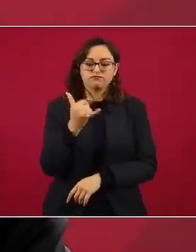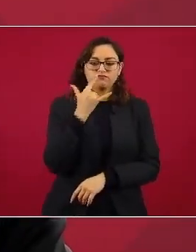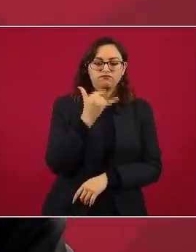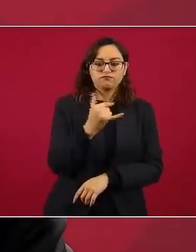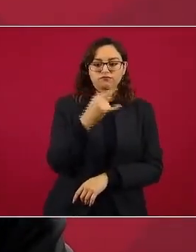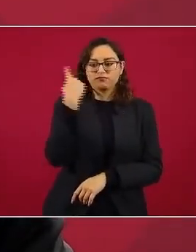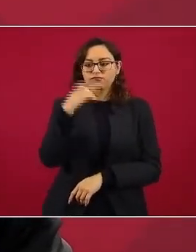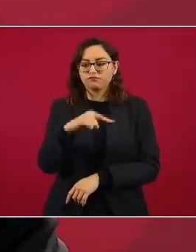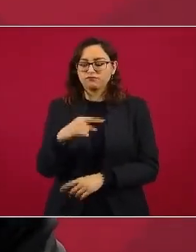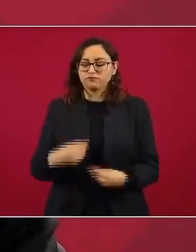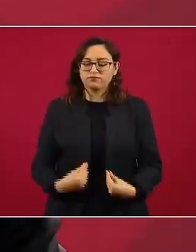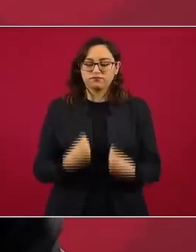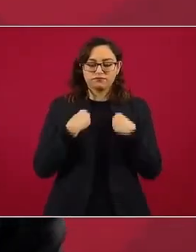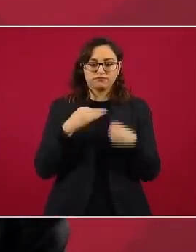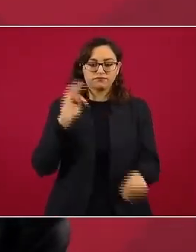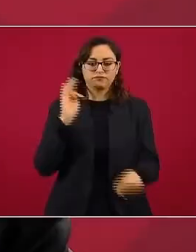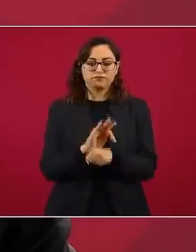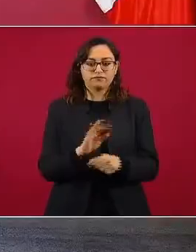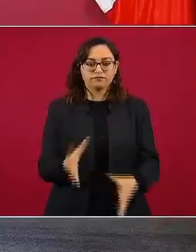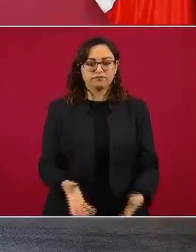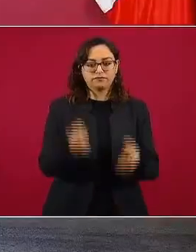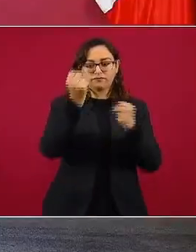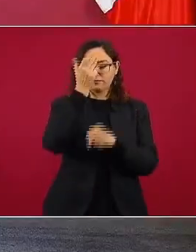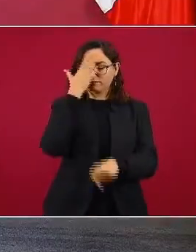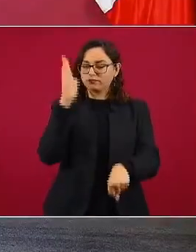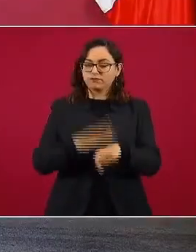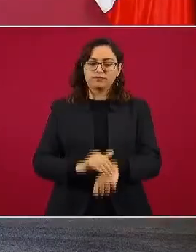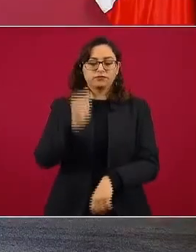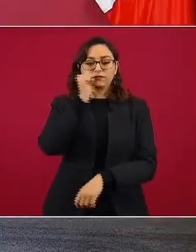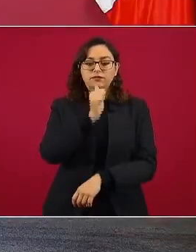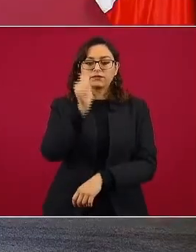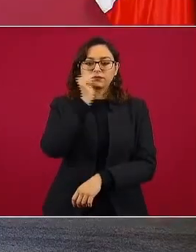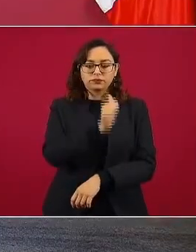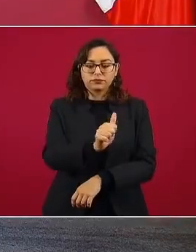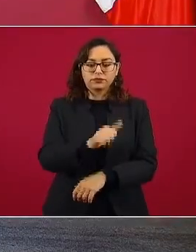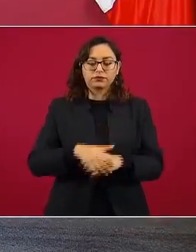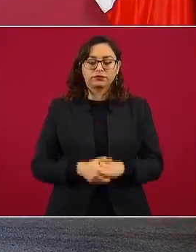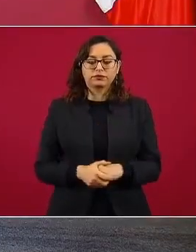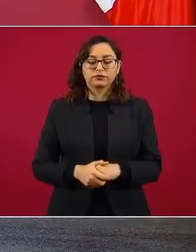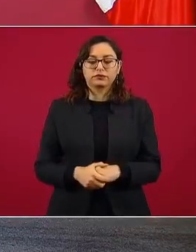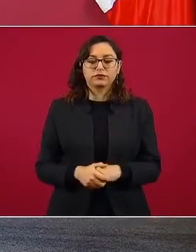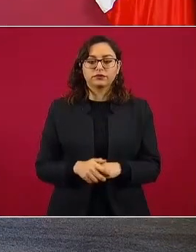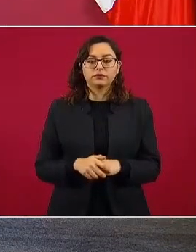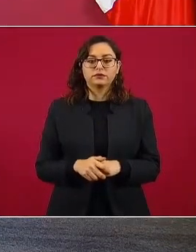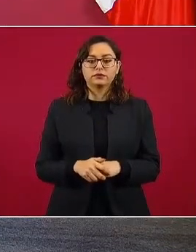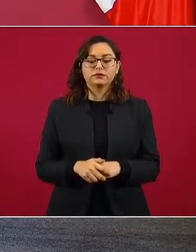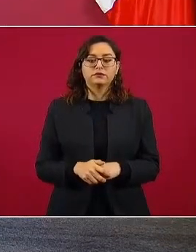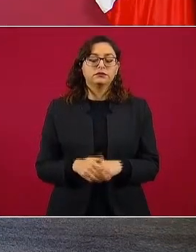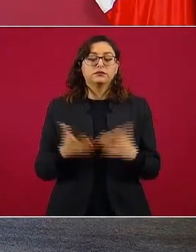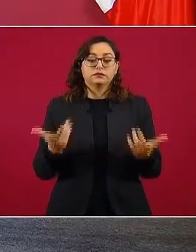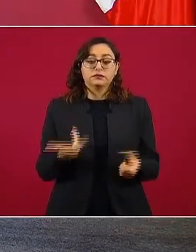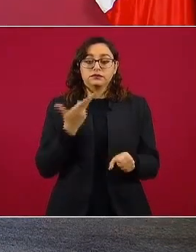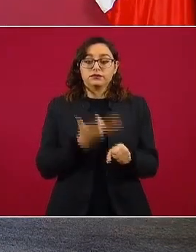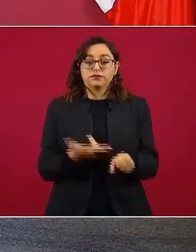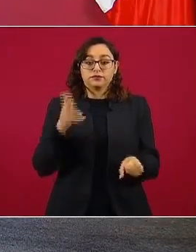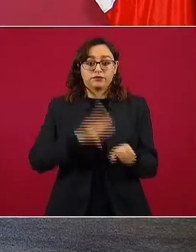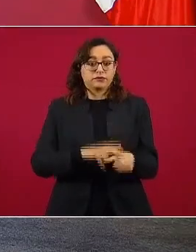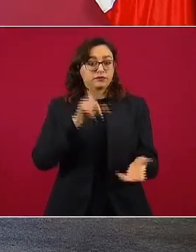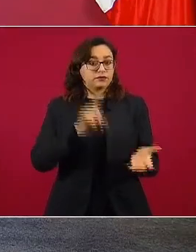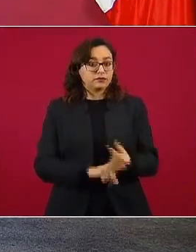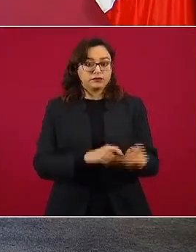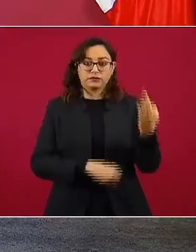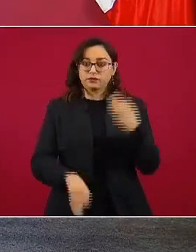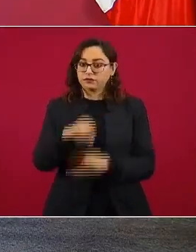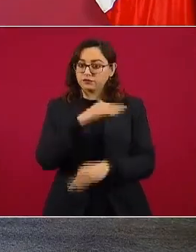-19 siempre será recordado. Esto, hay que decirlo también, reconoce a todo el personal de salud de todas las categorías,